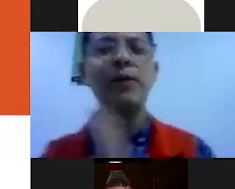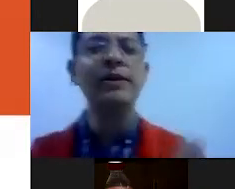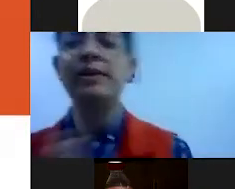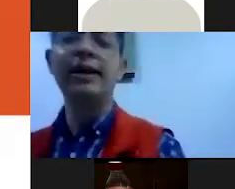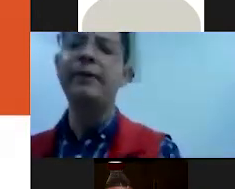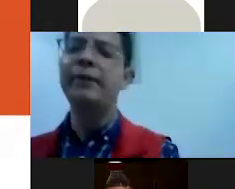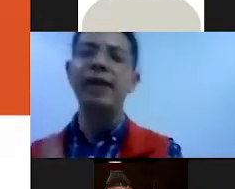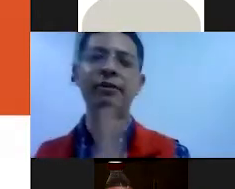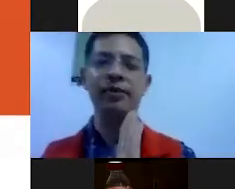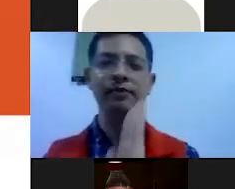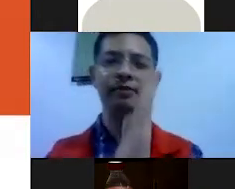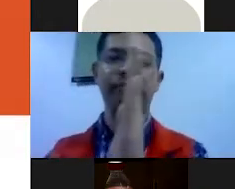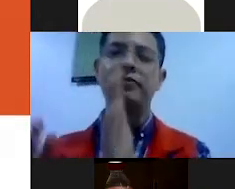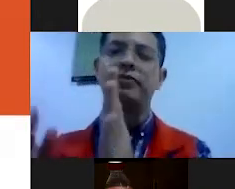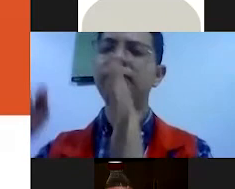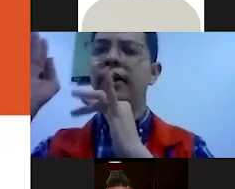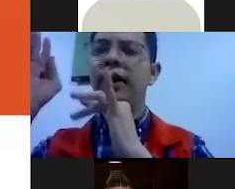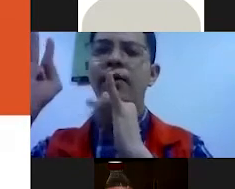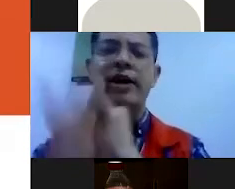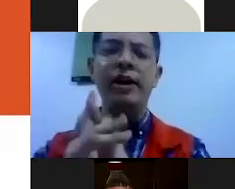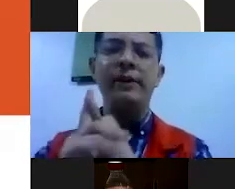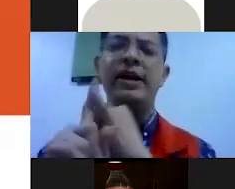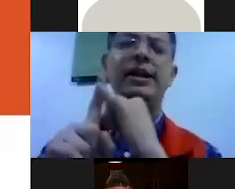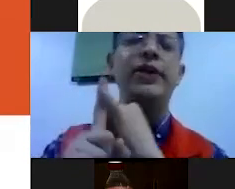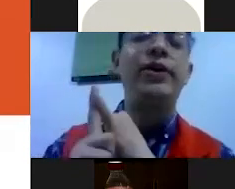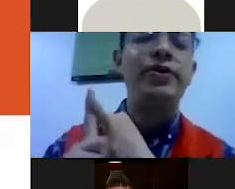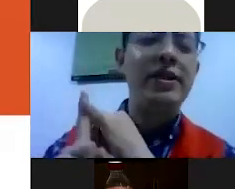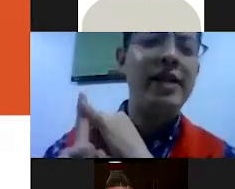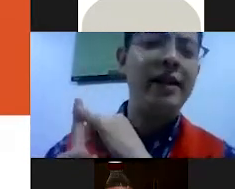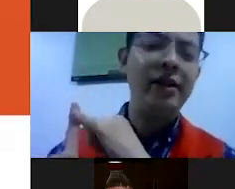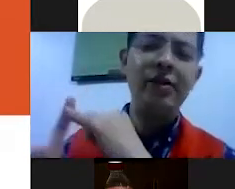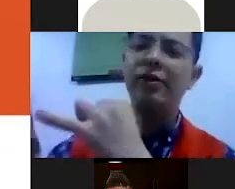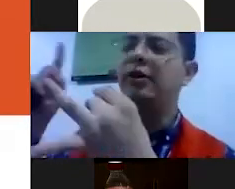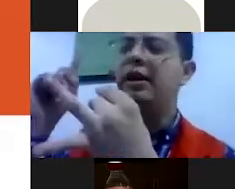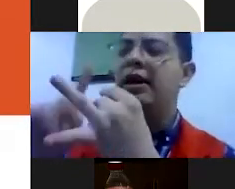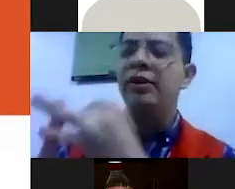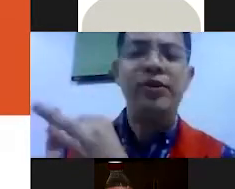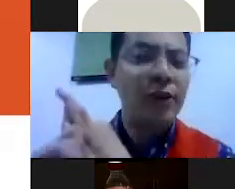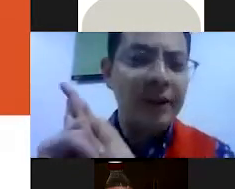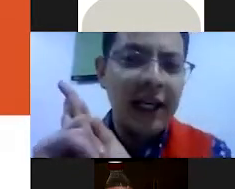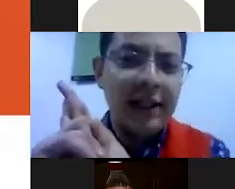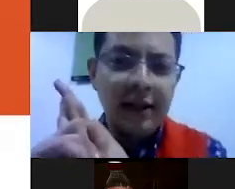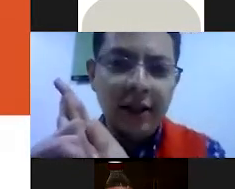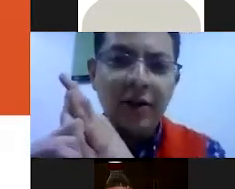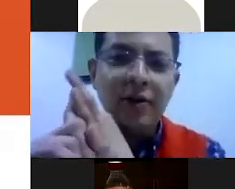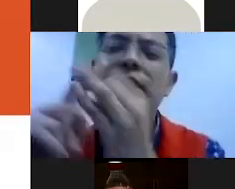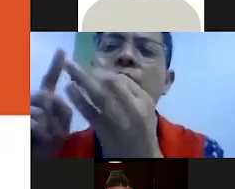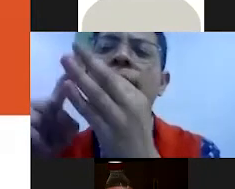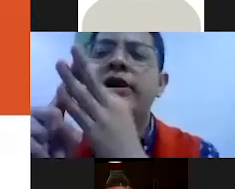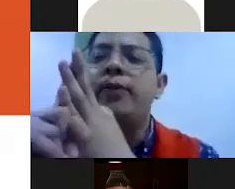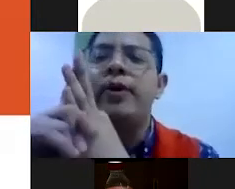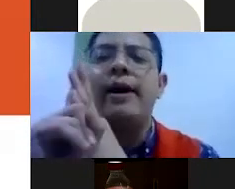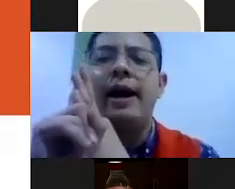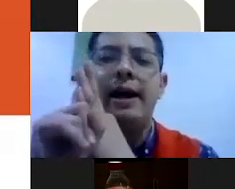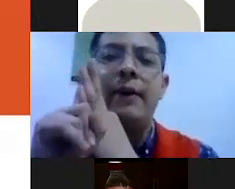procedimiento va a ser exactamente el mismo. Voy a revisar el estado de conciencia del niño, los signos vitales del niño.